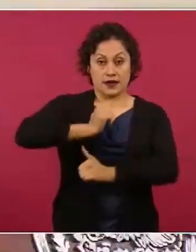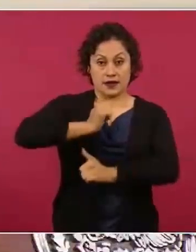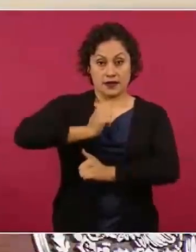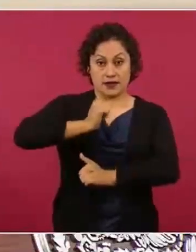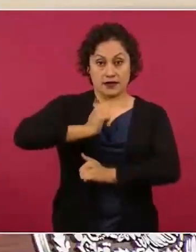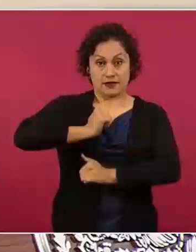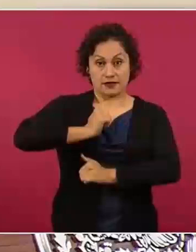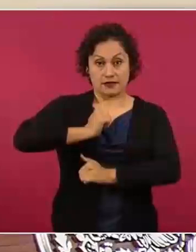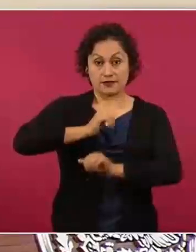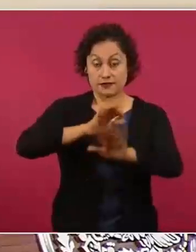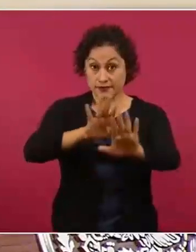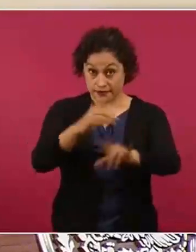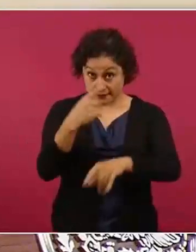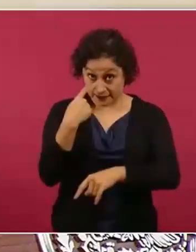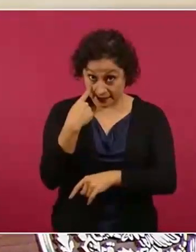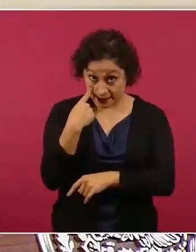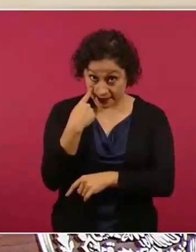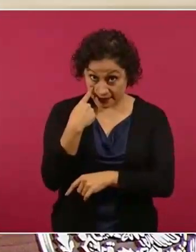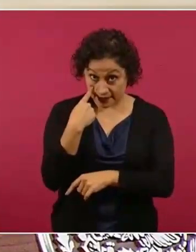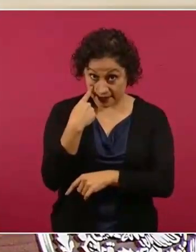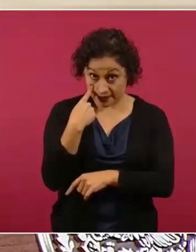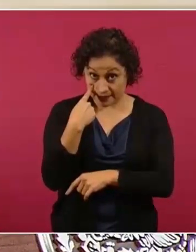Fíjense,